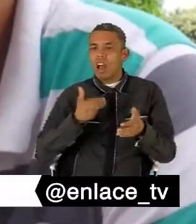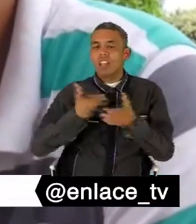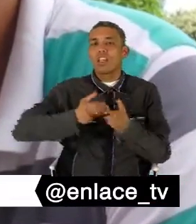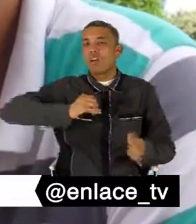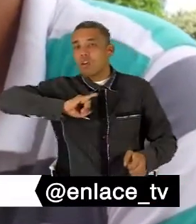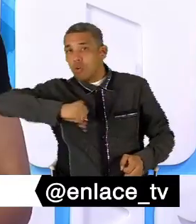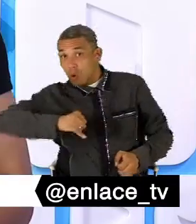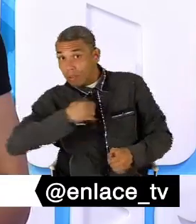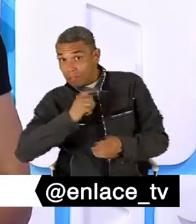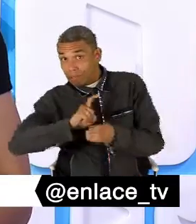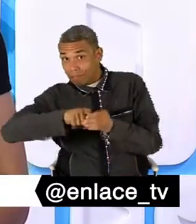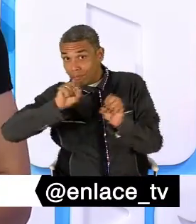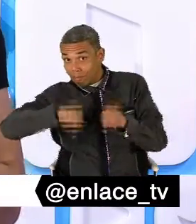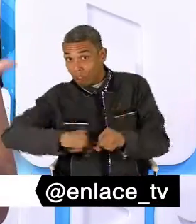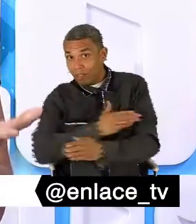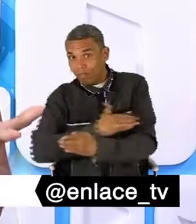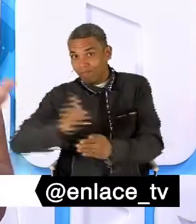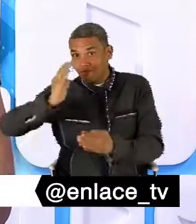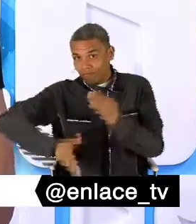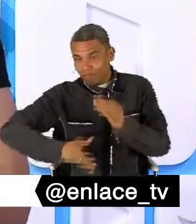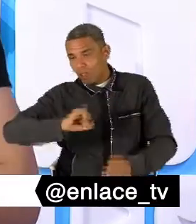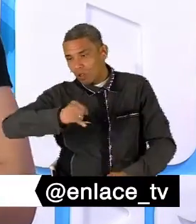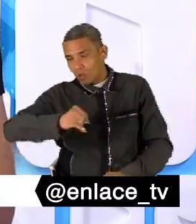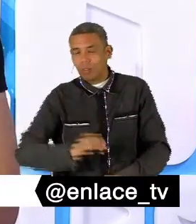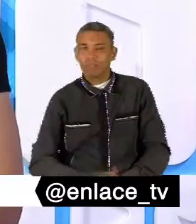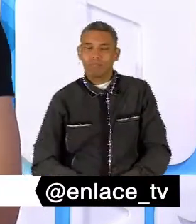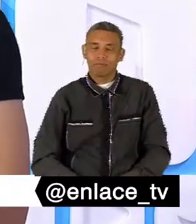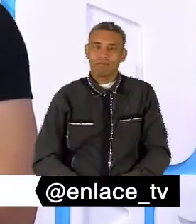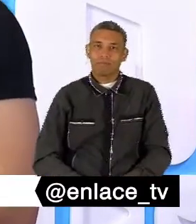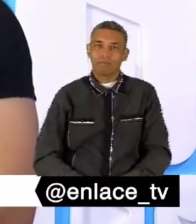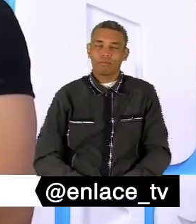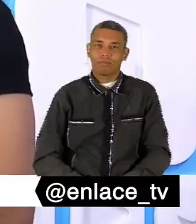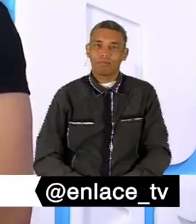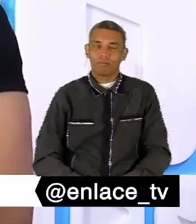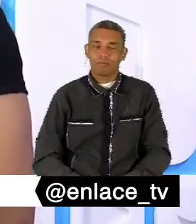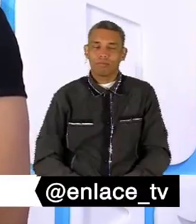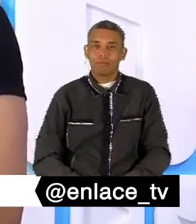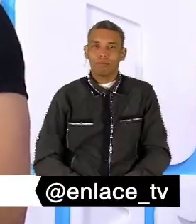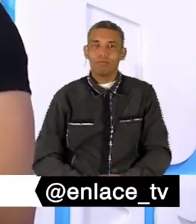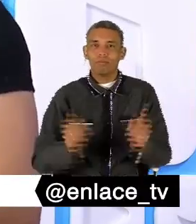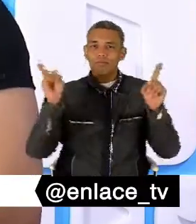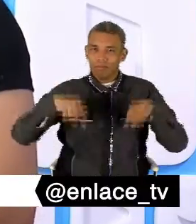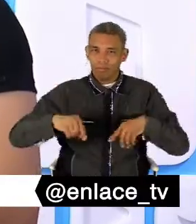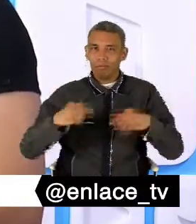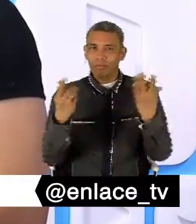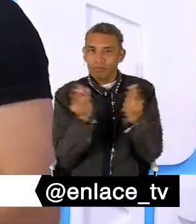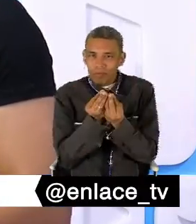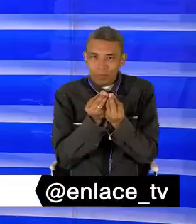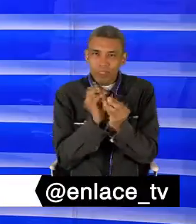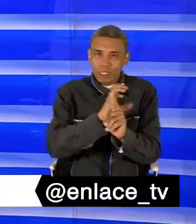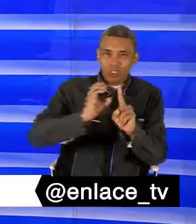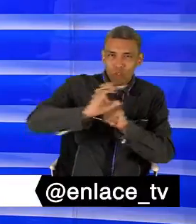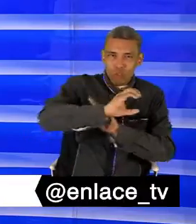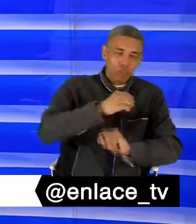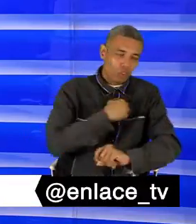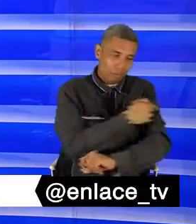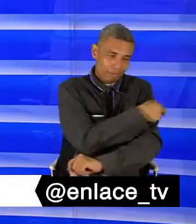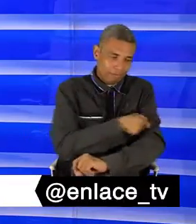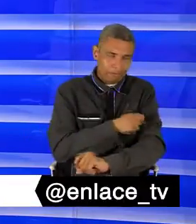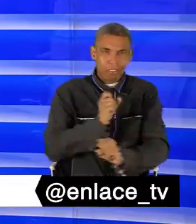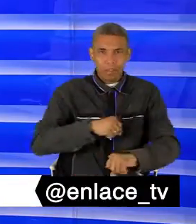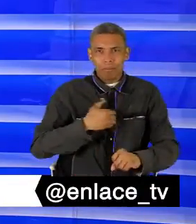junio. Y en otras noticias, también fue elegido el Consejo Municipal de Cultura correspondiente al periodo